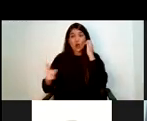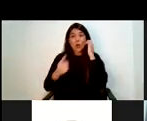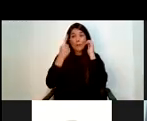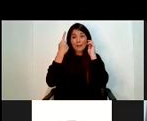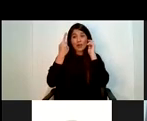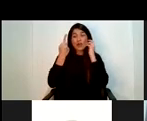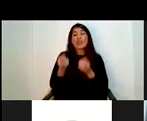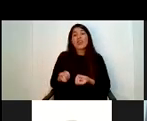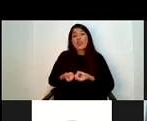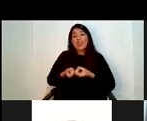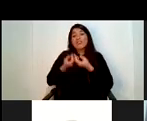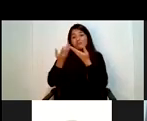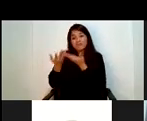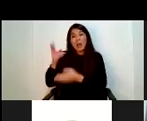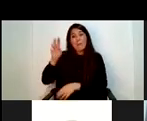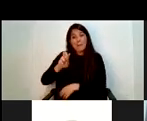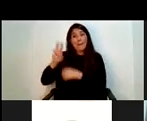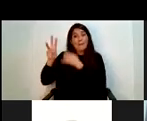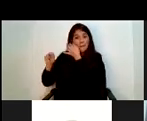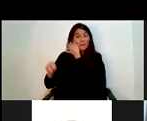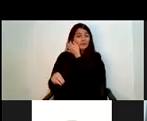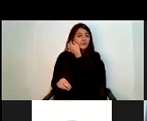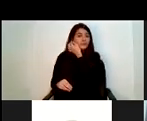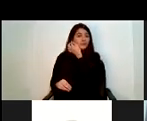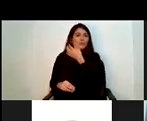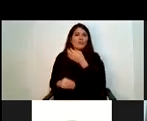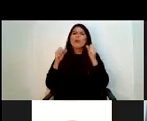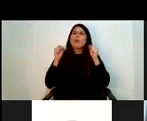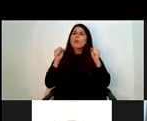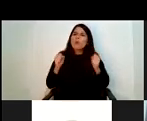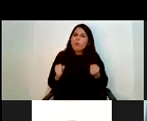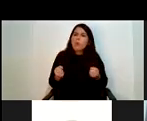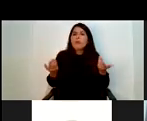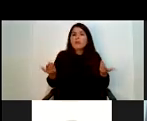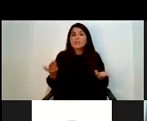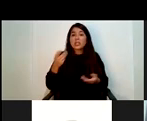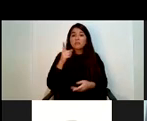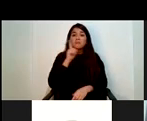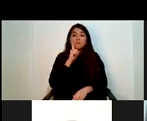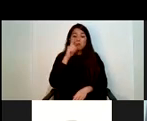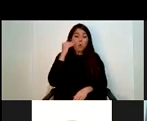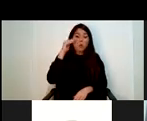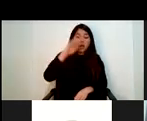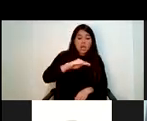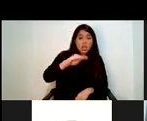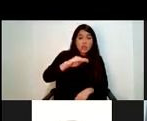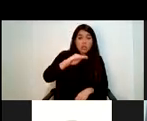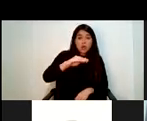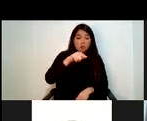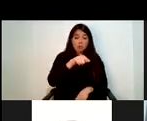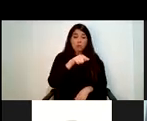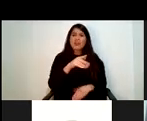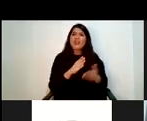papás. Puede ser de que tengamos un niño o una niña que a lo mejor empiece a